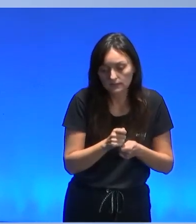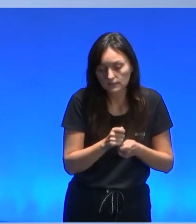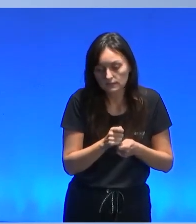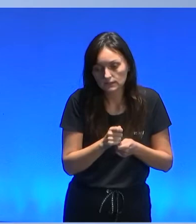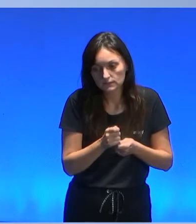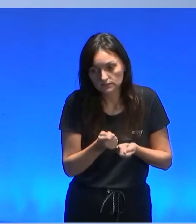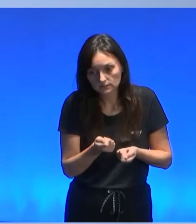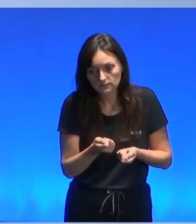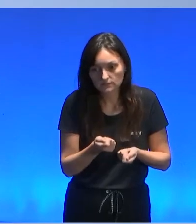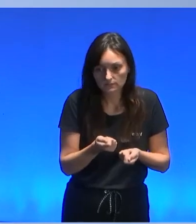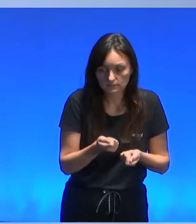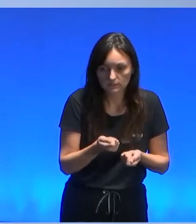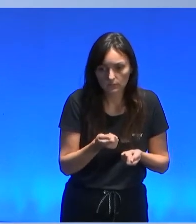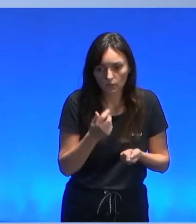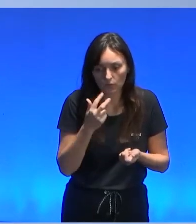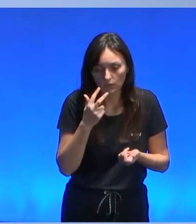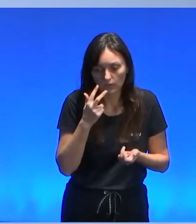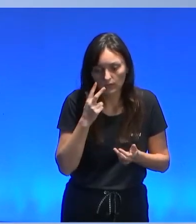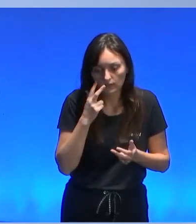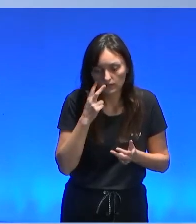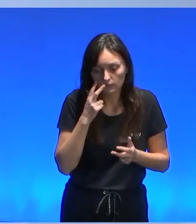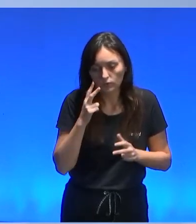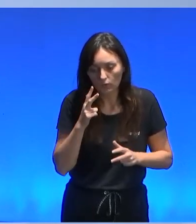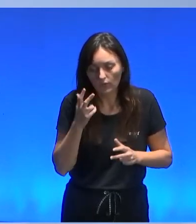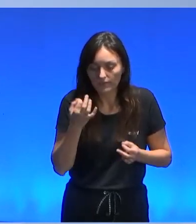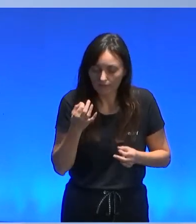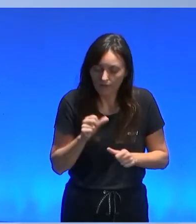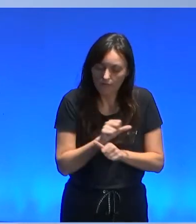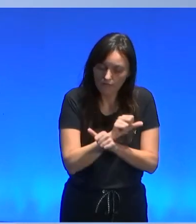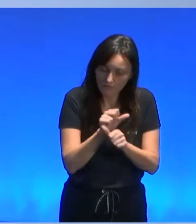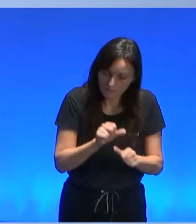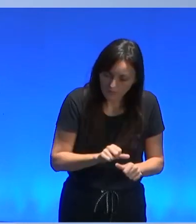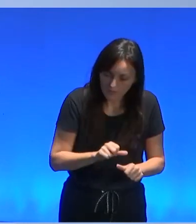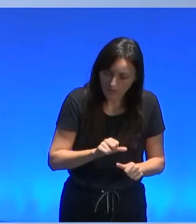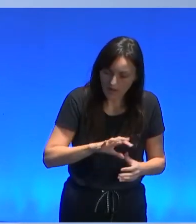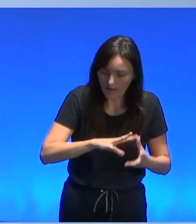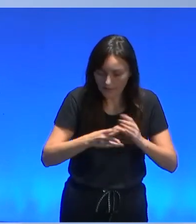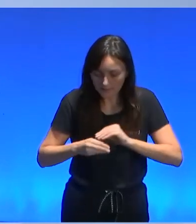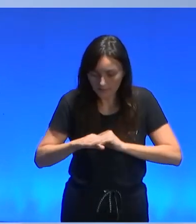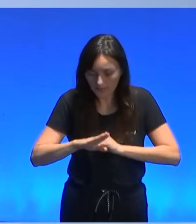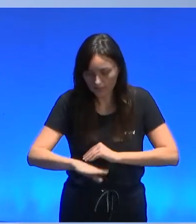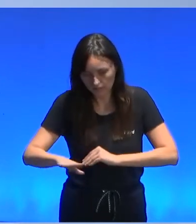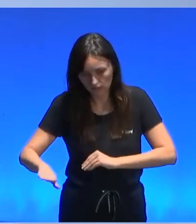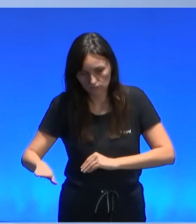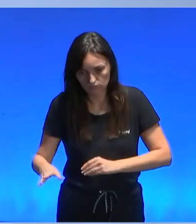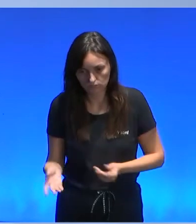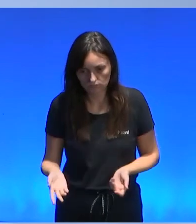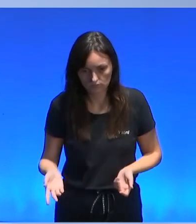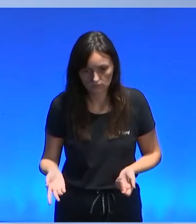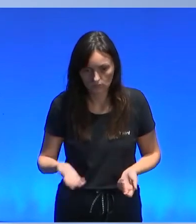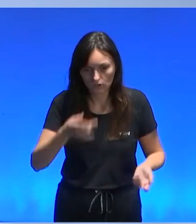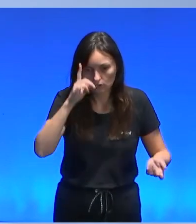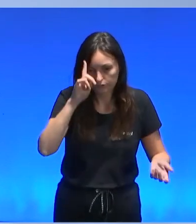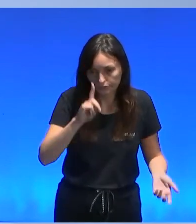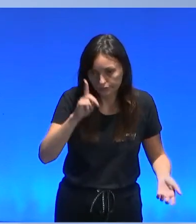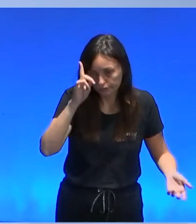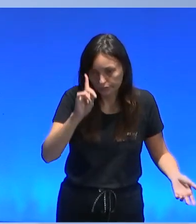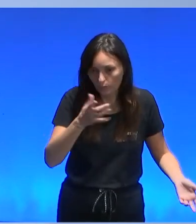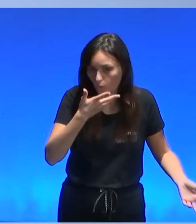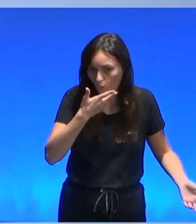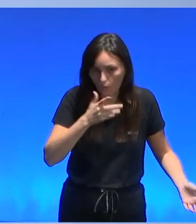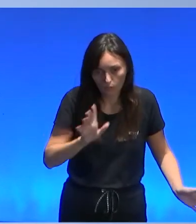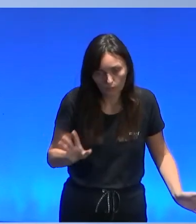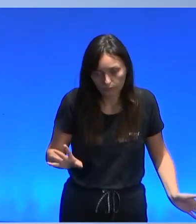existe un camino infantil en su experiencia. Esto yo no lo sé, no conozco,